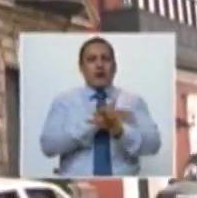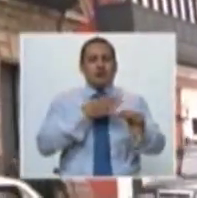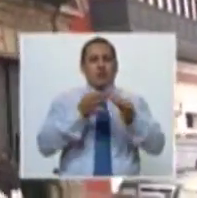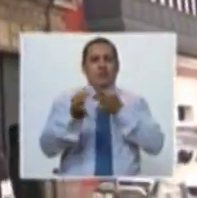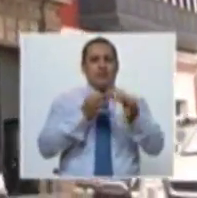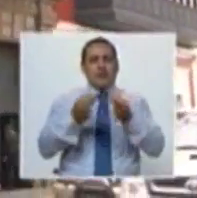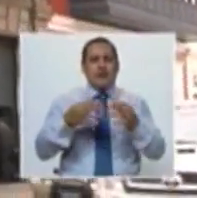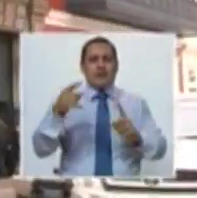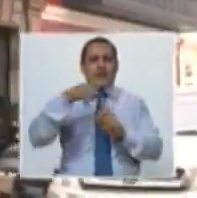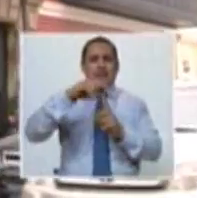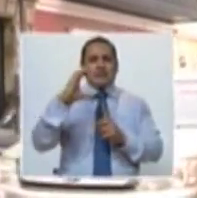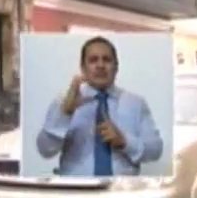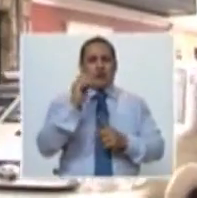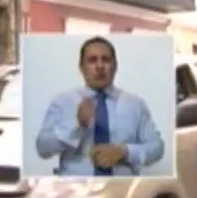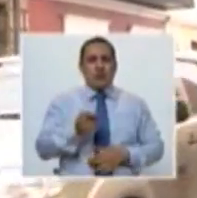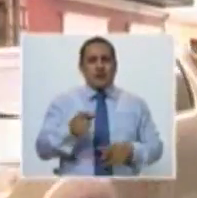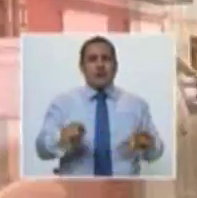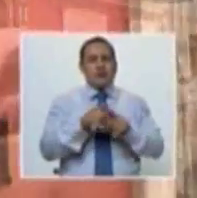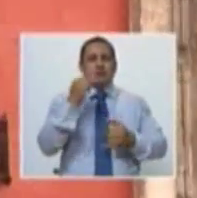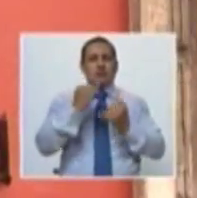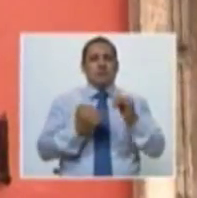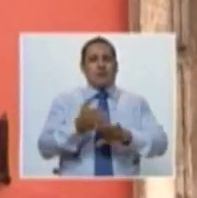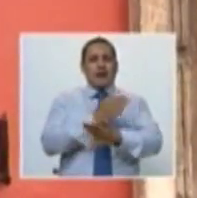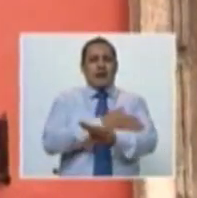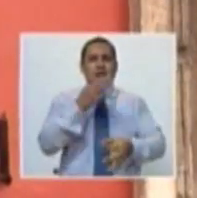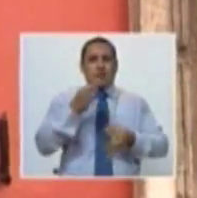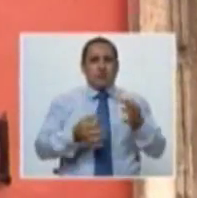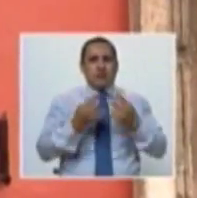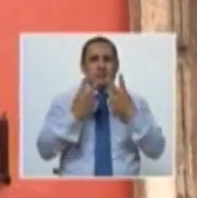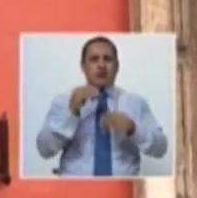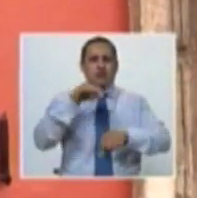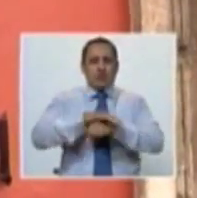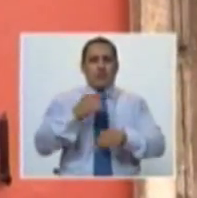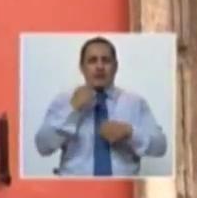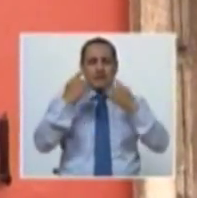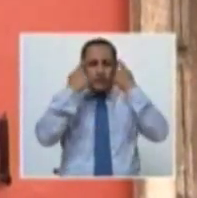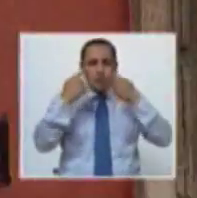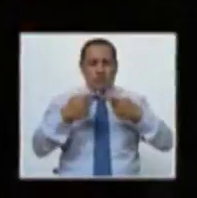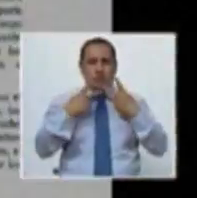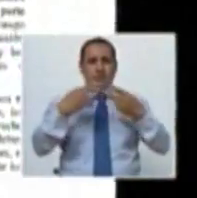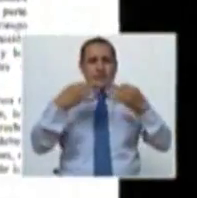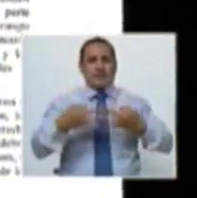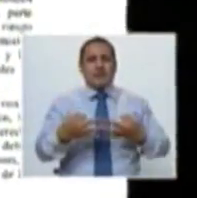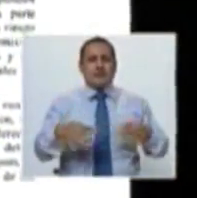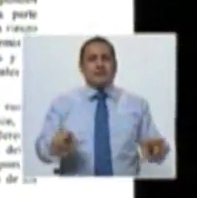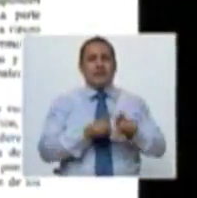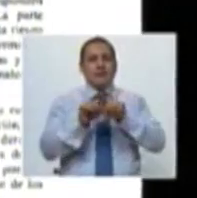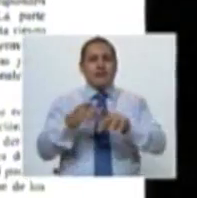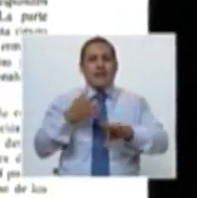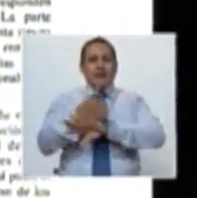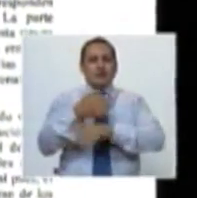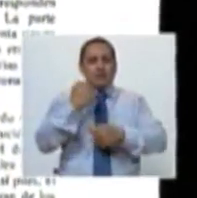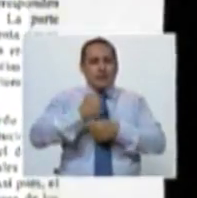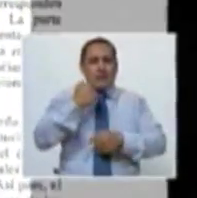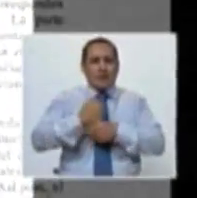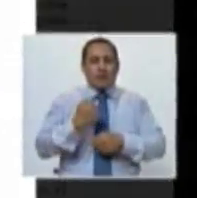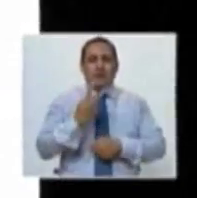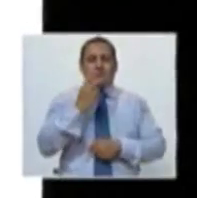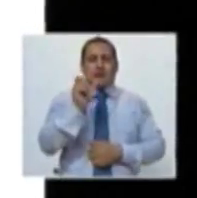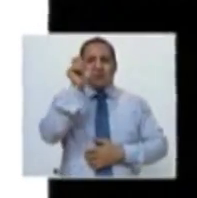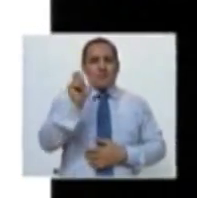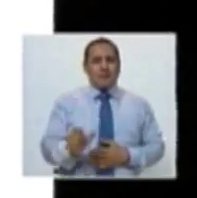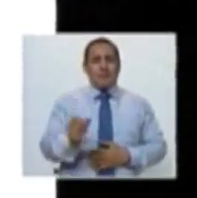el Tribunal Constitucional en su última sentencia respecto de este punto en específico, el del acceso y ejercicio de la